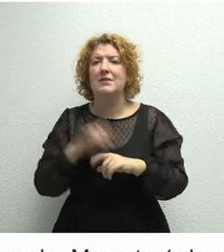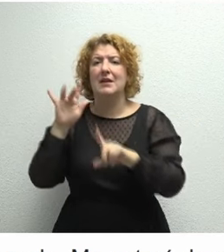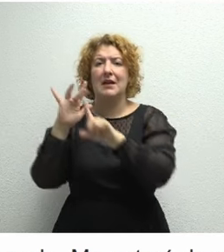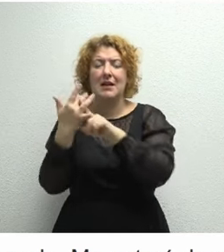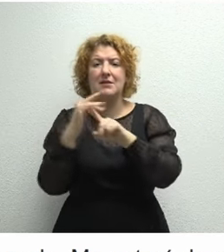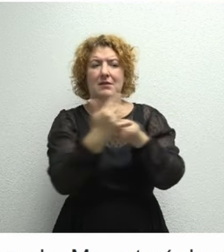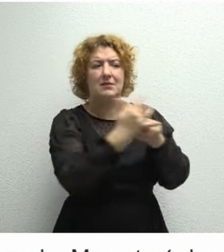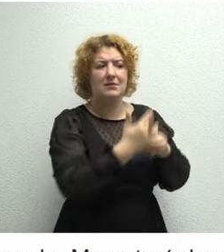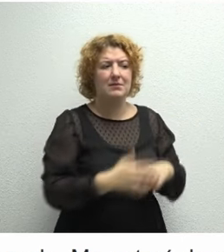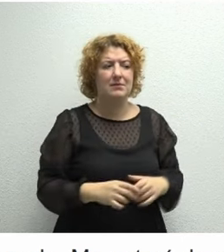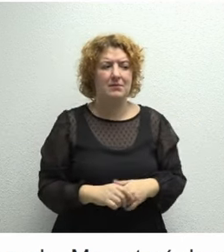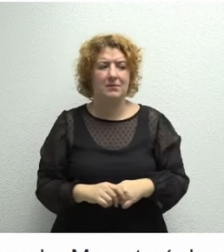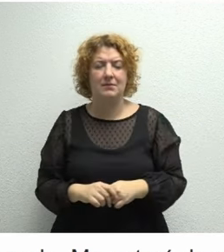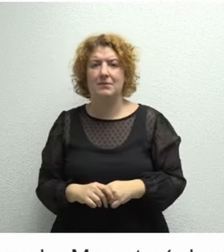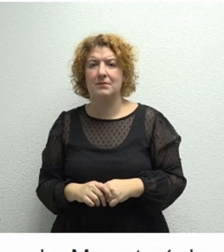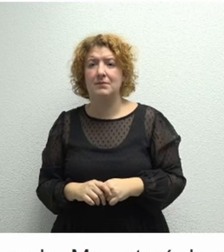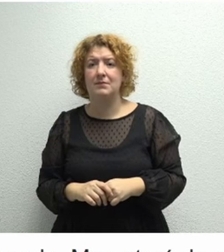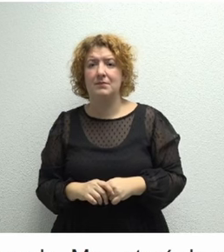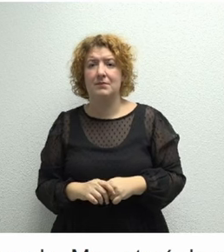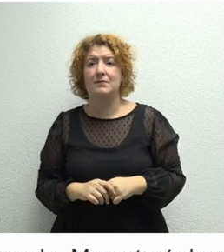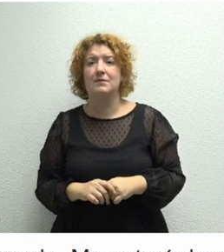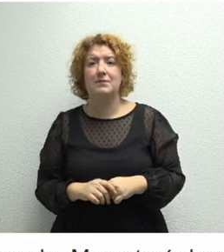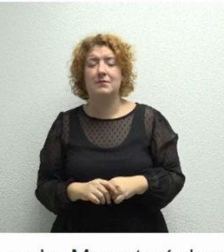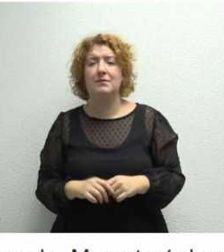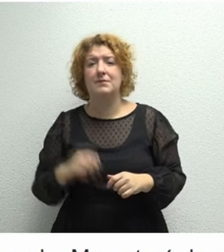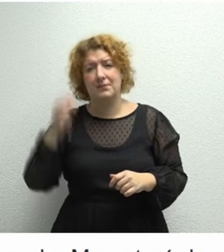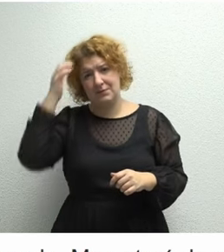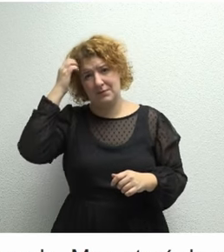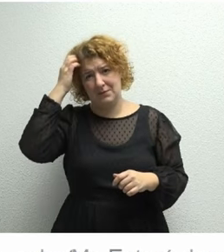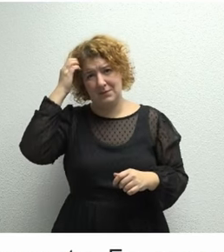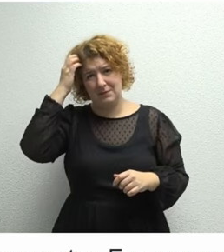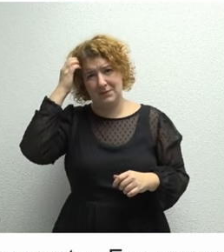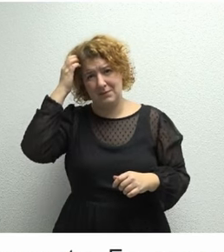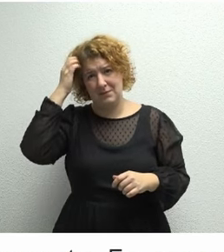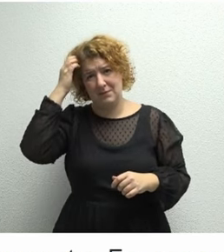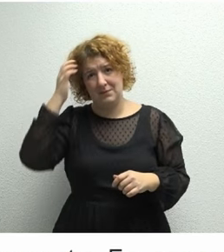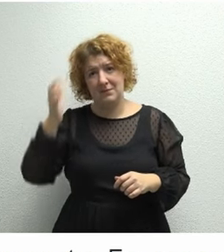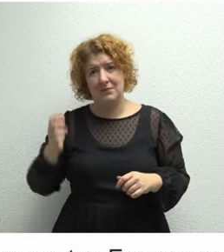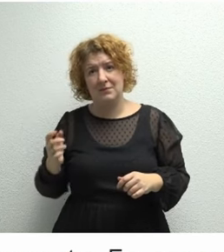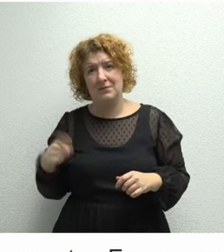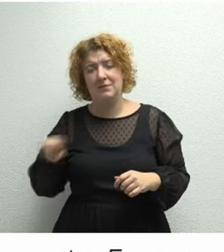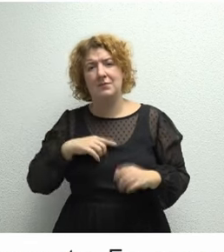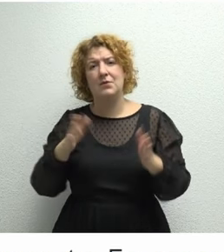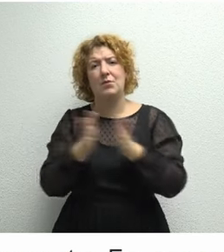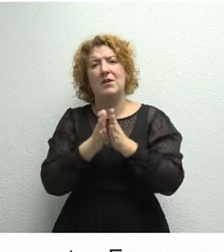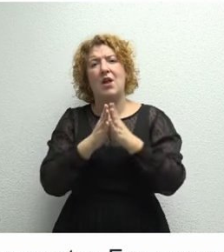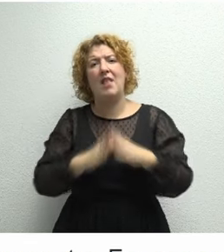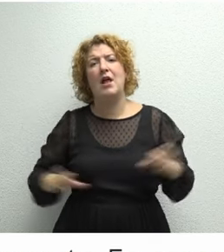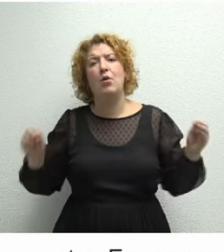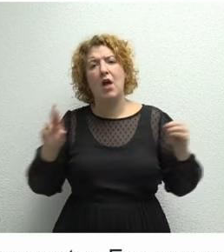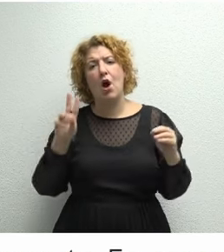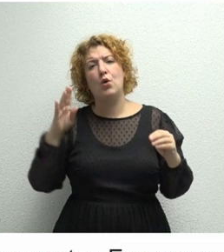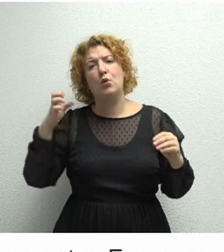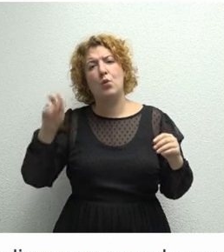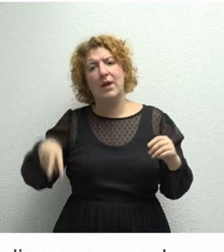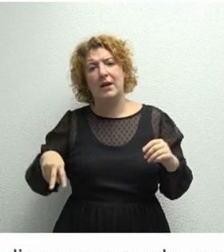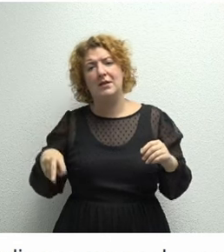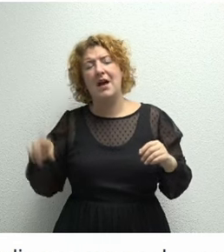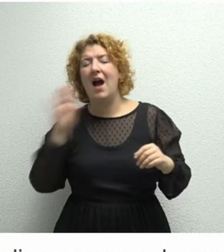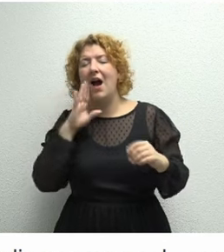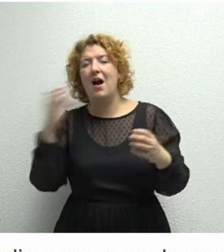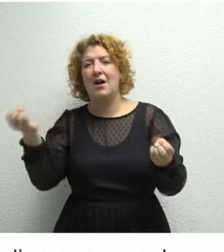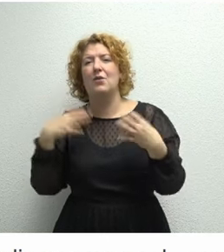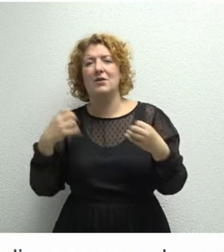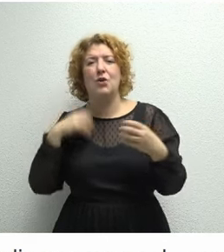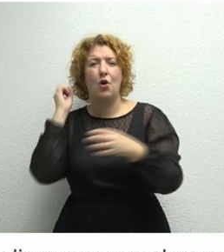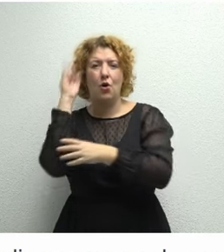importante y hay una cosa que voy a robar del compañero Rubén de Andalucía que me me encantó que comentó en que comentó en las